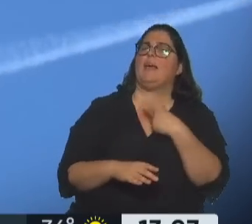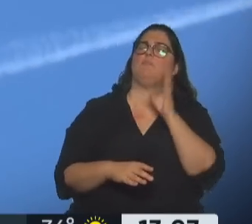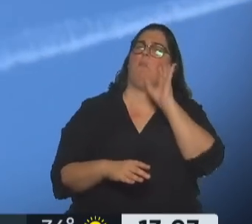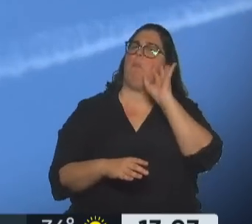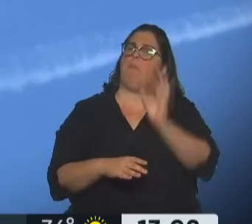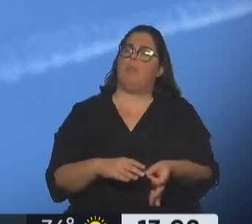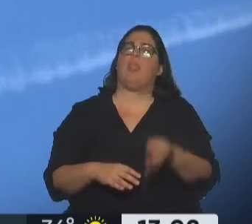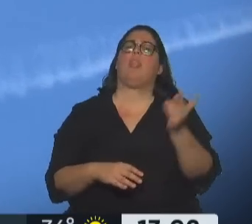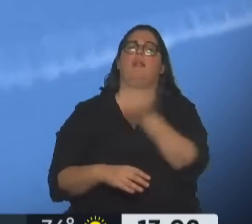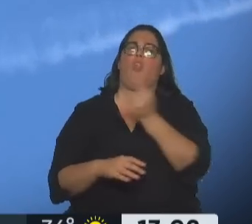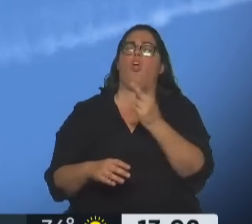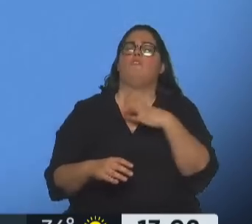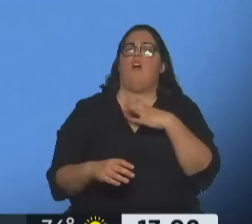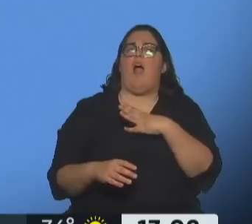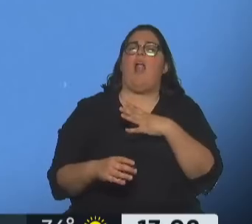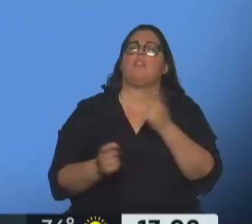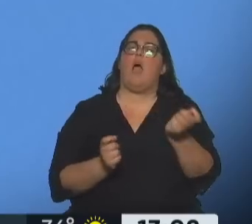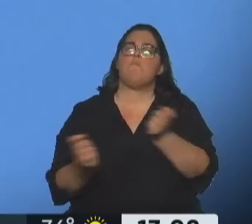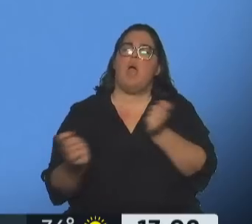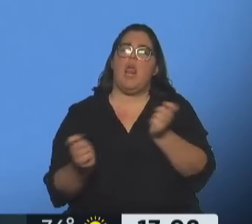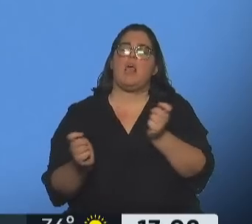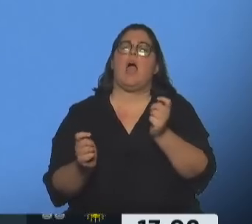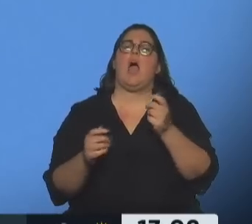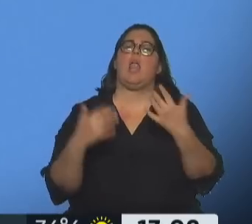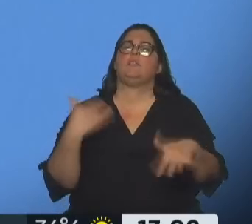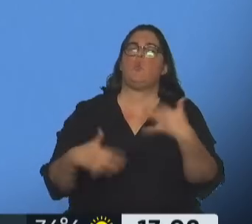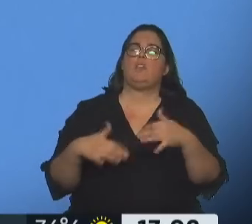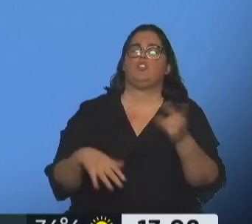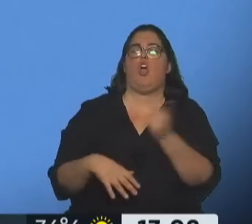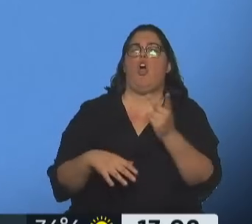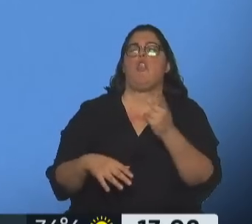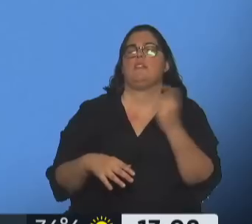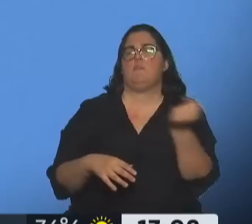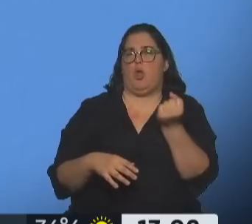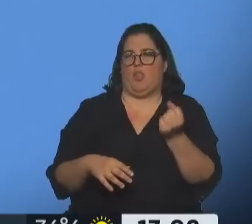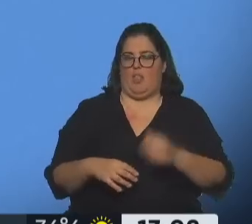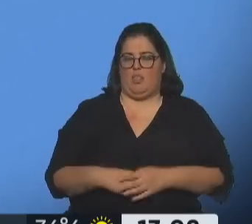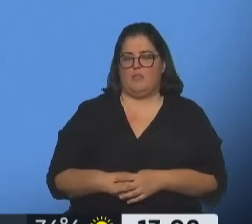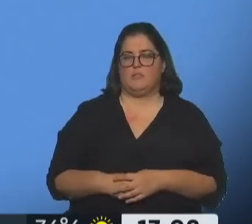mecanismos adecuados para enfrentar, manejar y desactivar crisis diplomáticas de importancia.